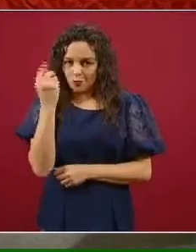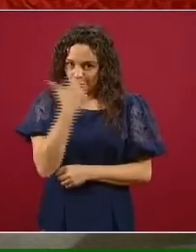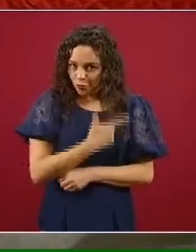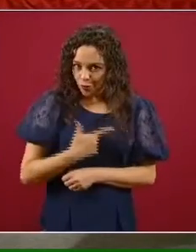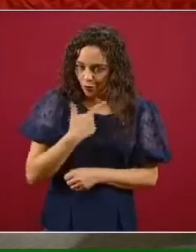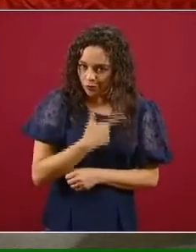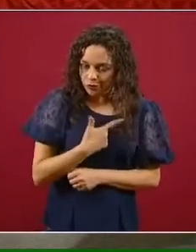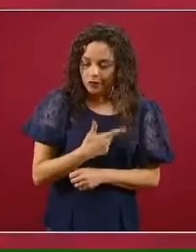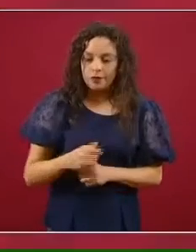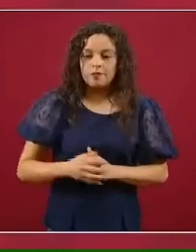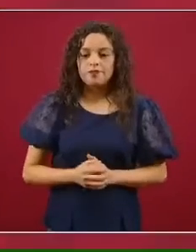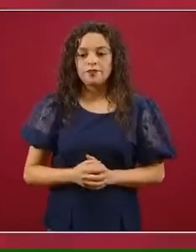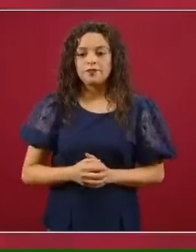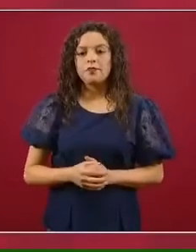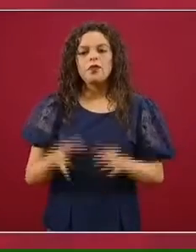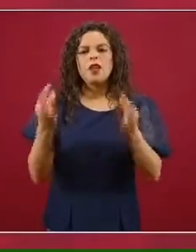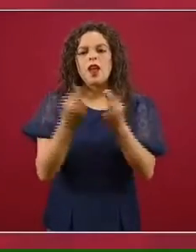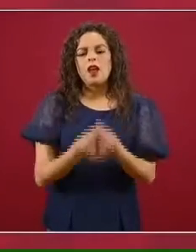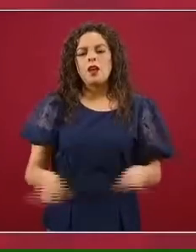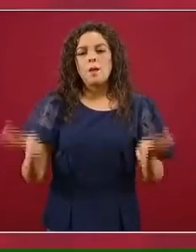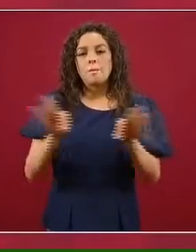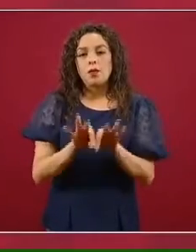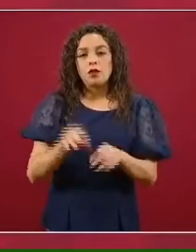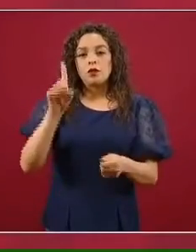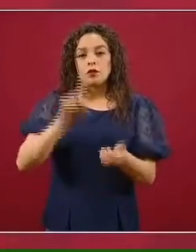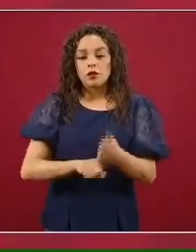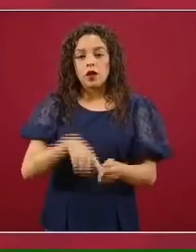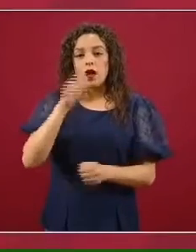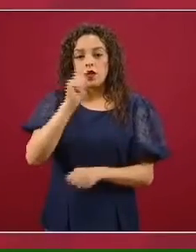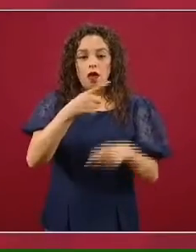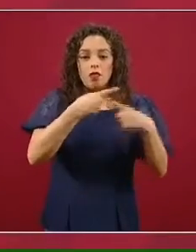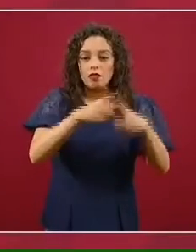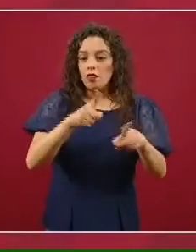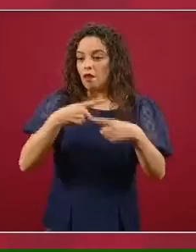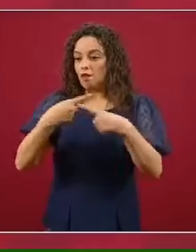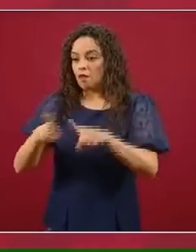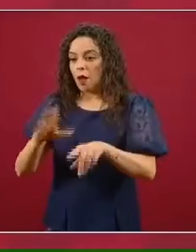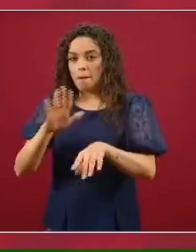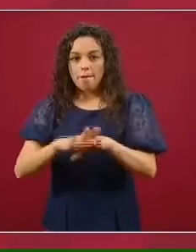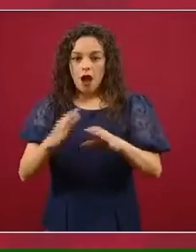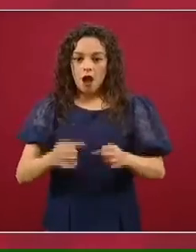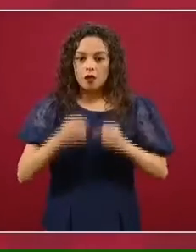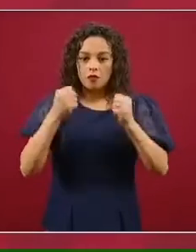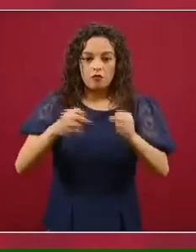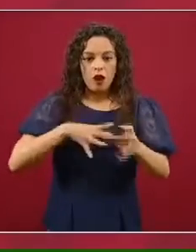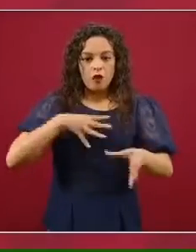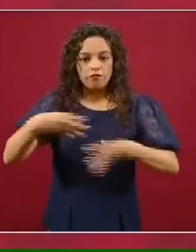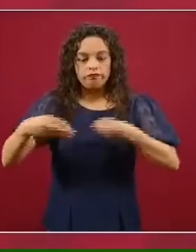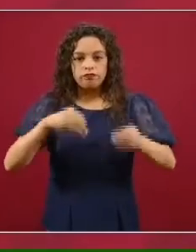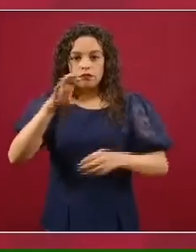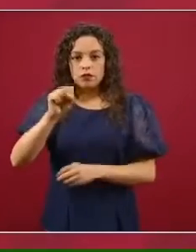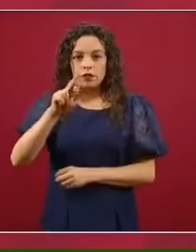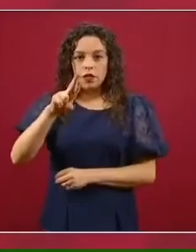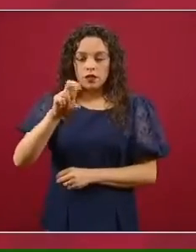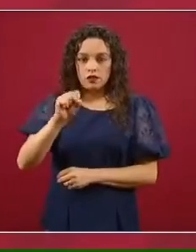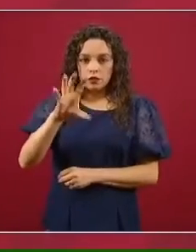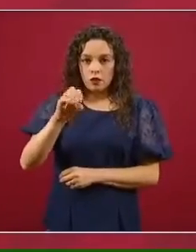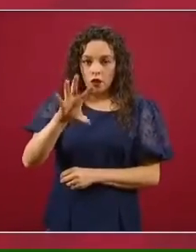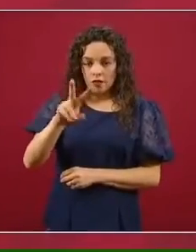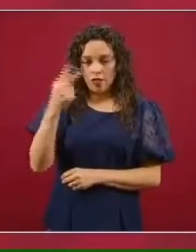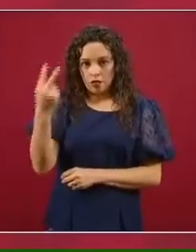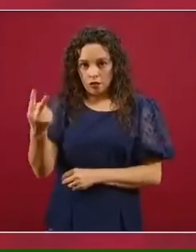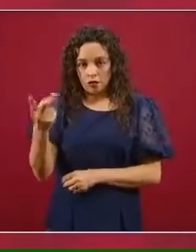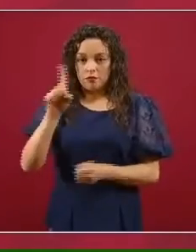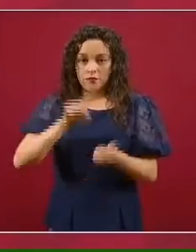La razón principal de la diferencia de la intensidad de la transmisión de SARS-CoV-2, el virus que causa COVID-19, en